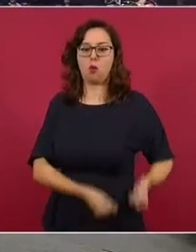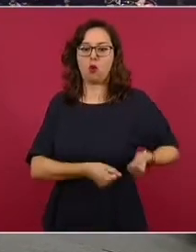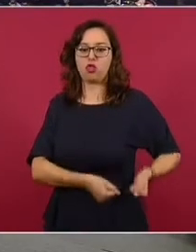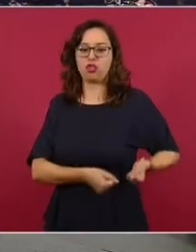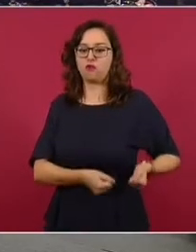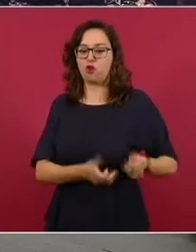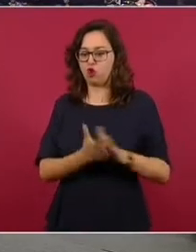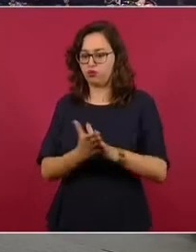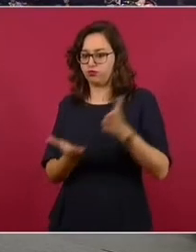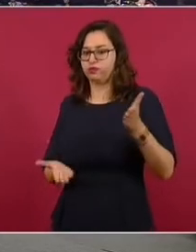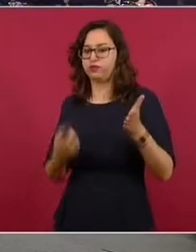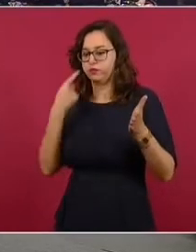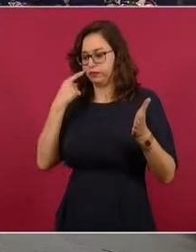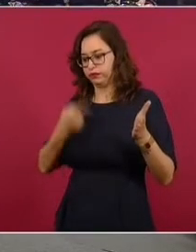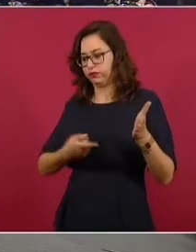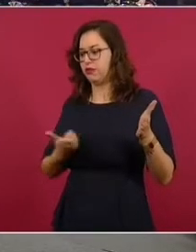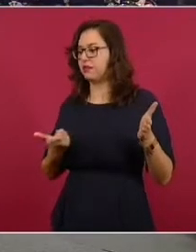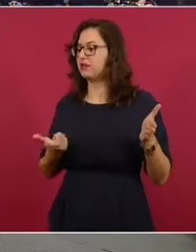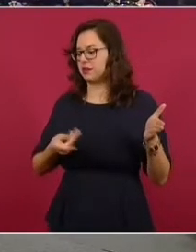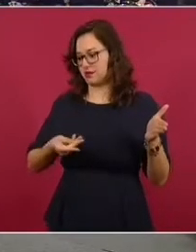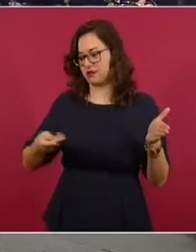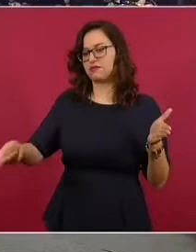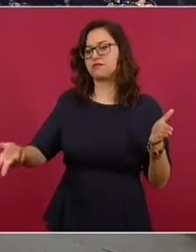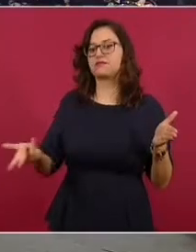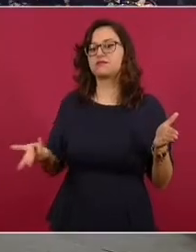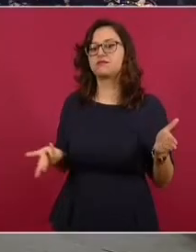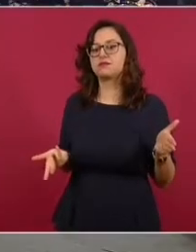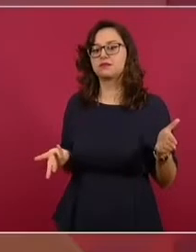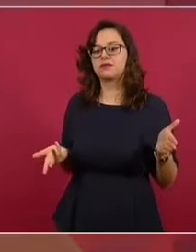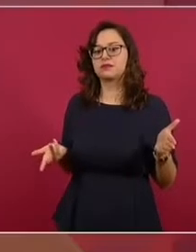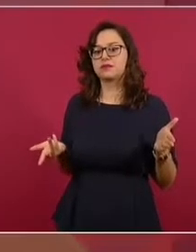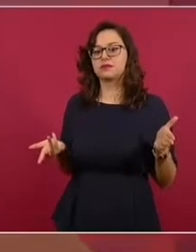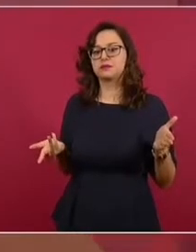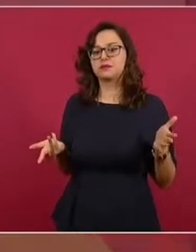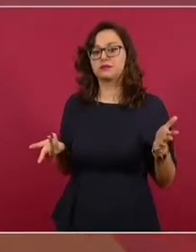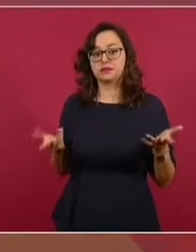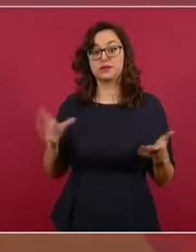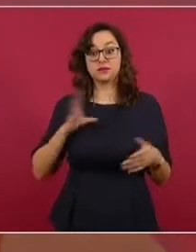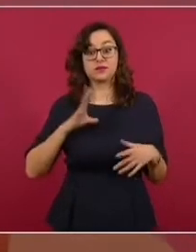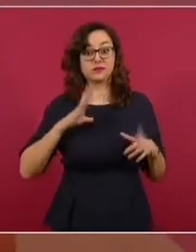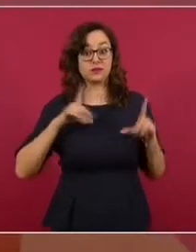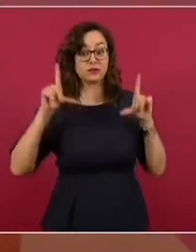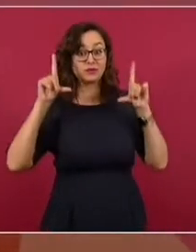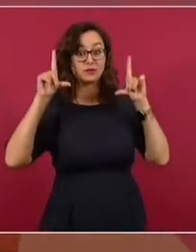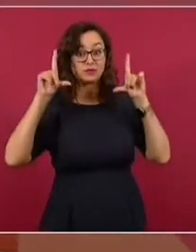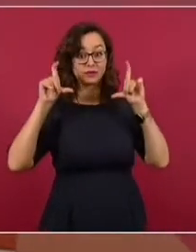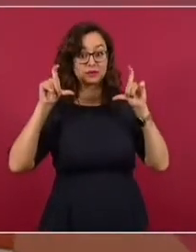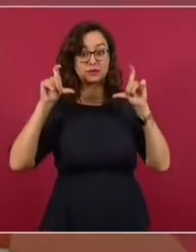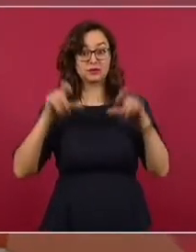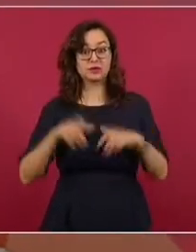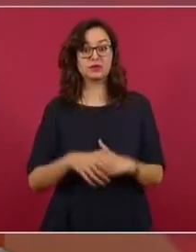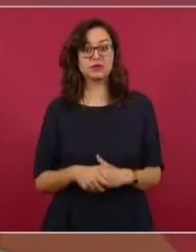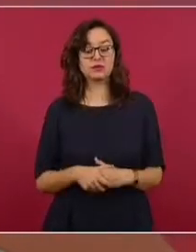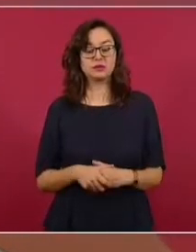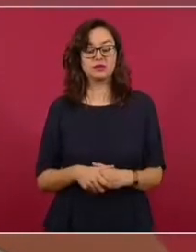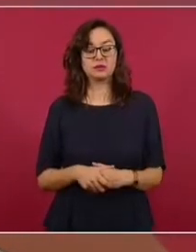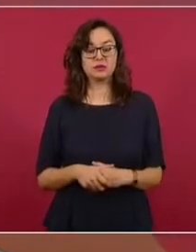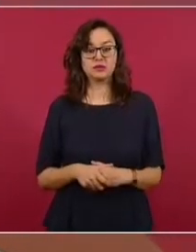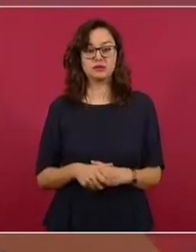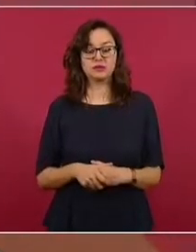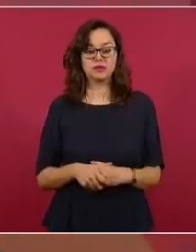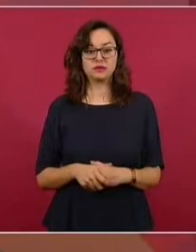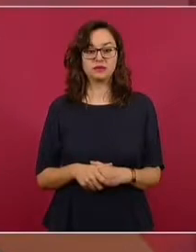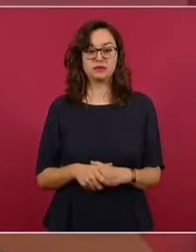en una camioneta que llevaba un portafolio de dinero y que se sentó en el portafolio.